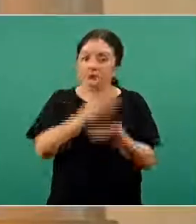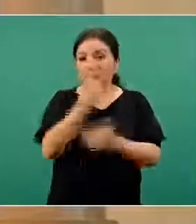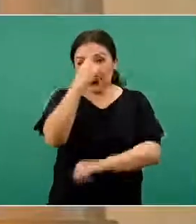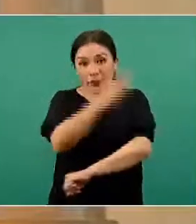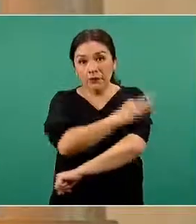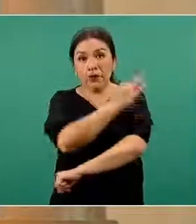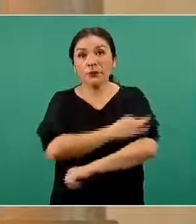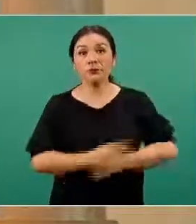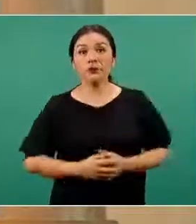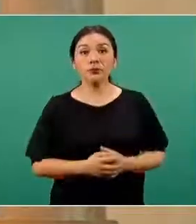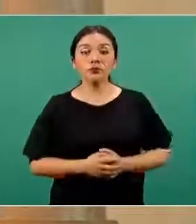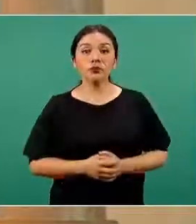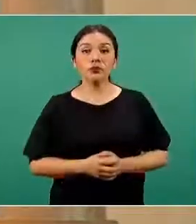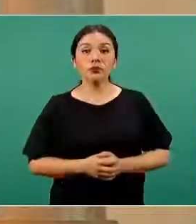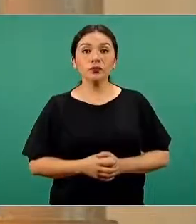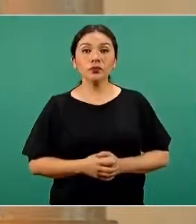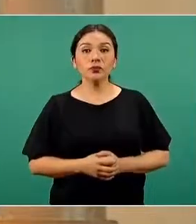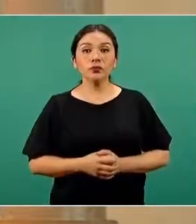favor.